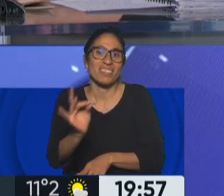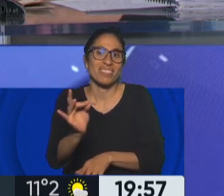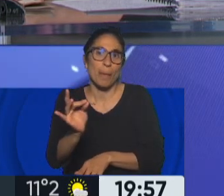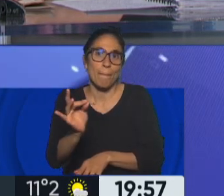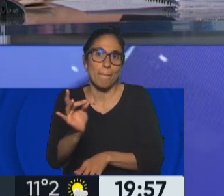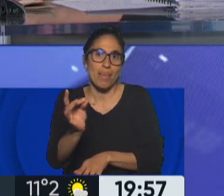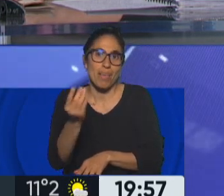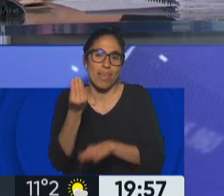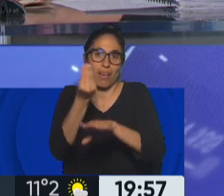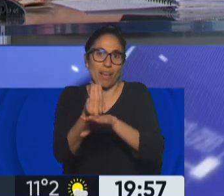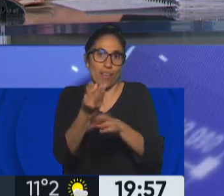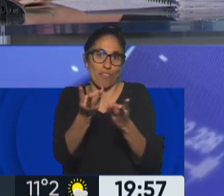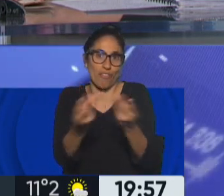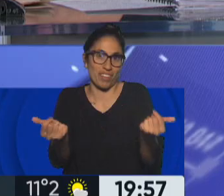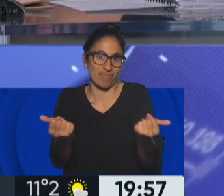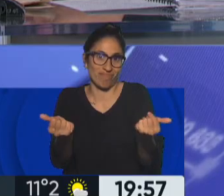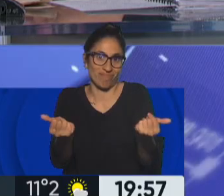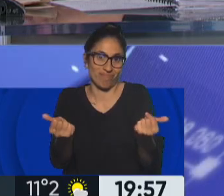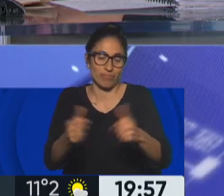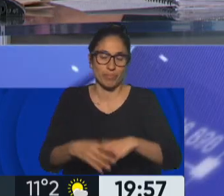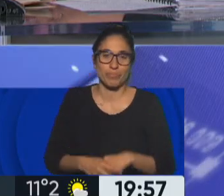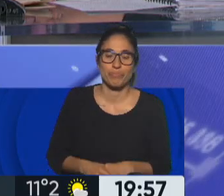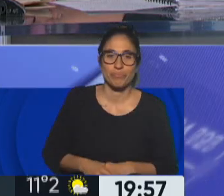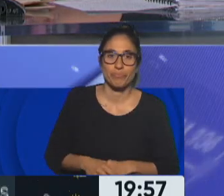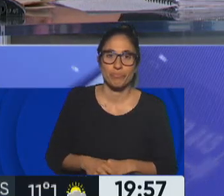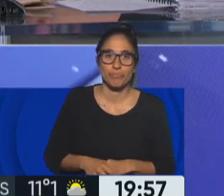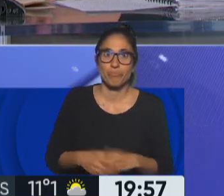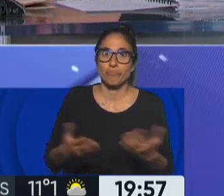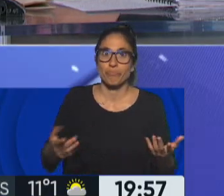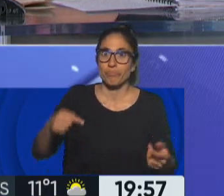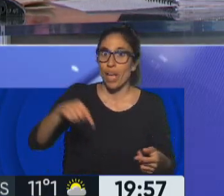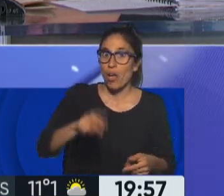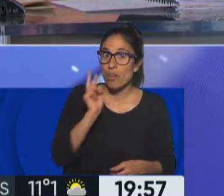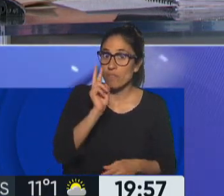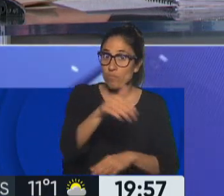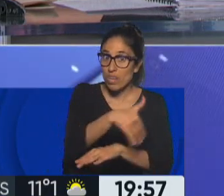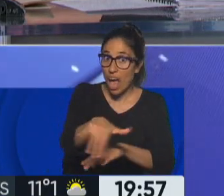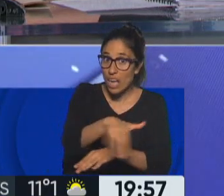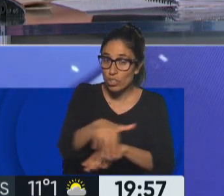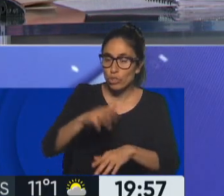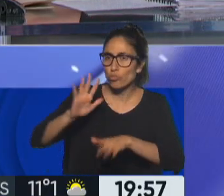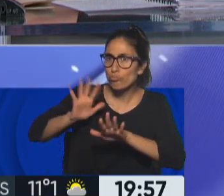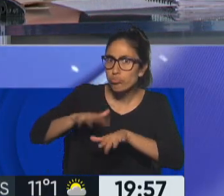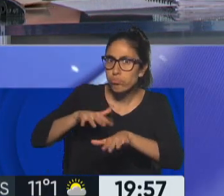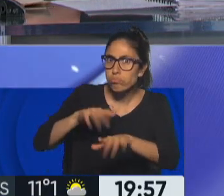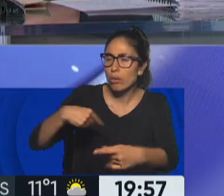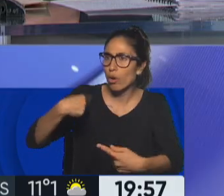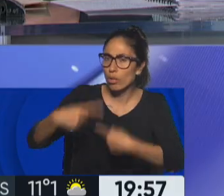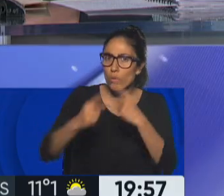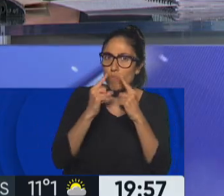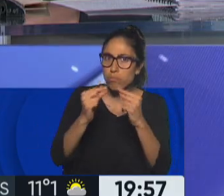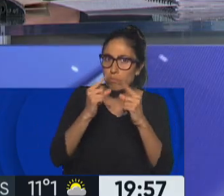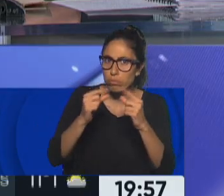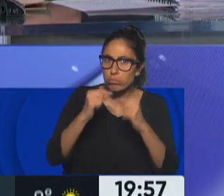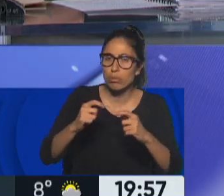bueno, la pregunta es cómo continúa ahora. En lo que se ve al menos es que en las calles continúan, como les decía, las protestas. De hecho, unas pancartas